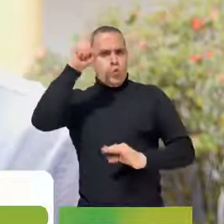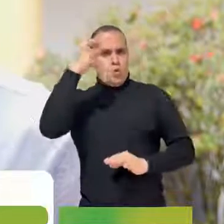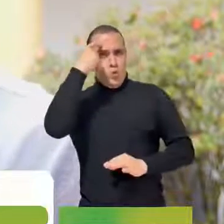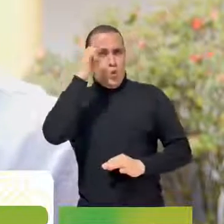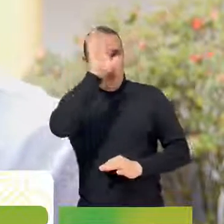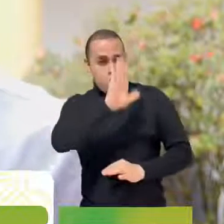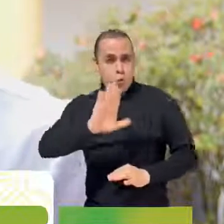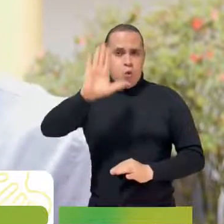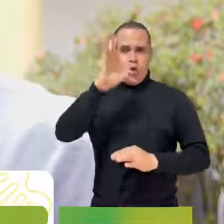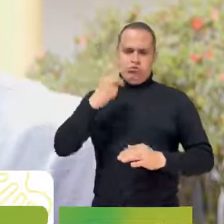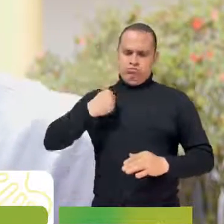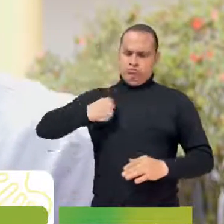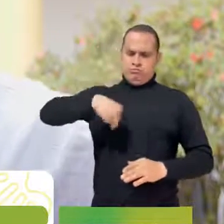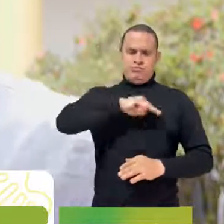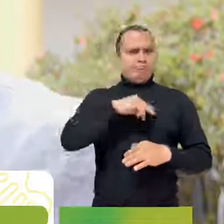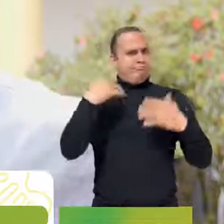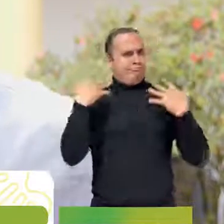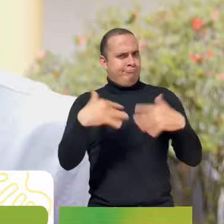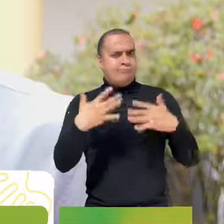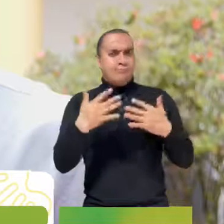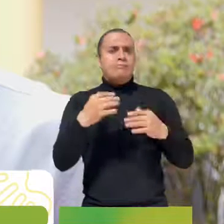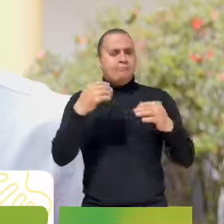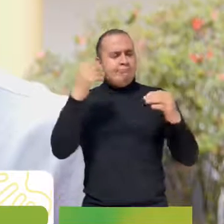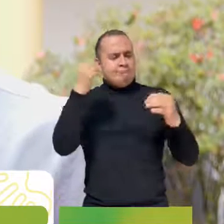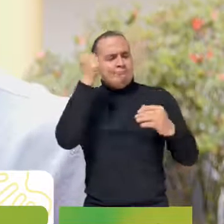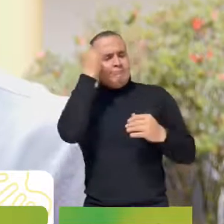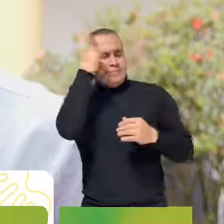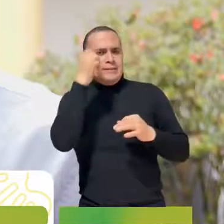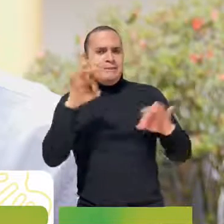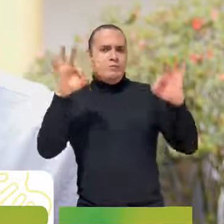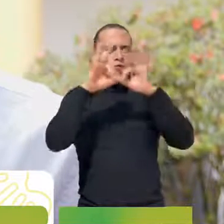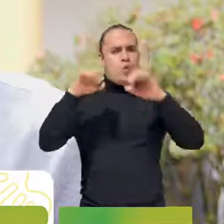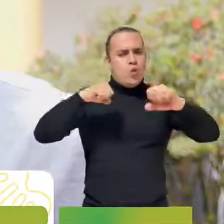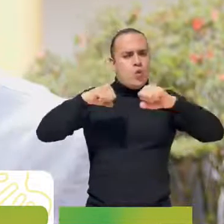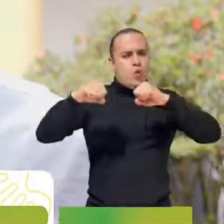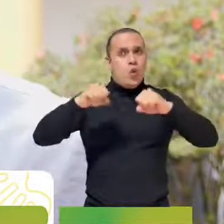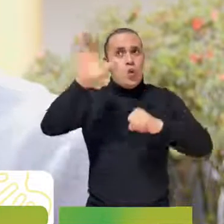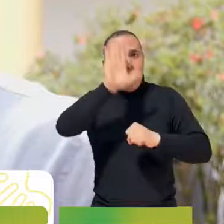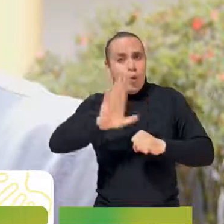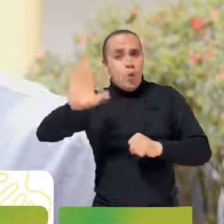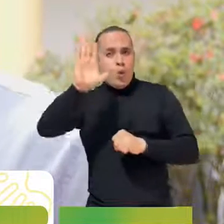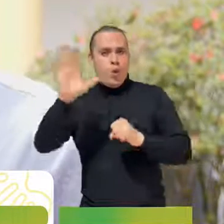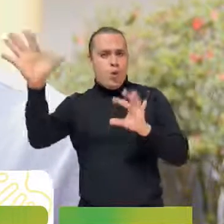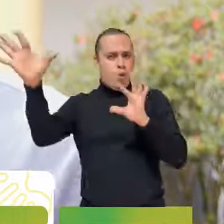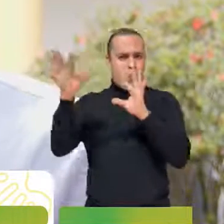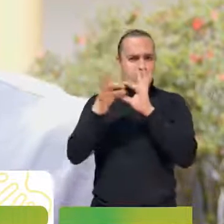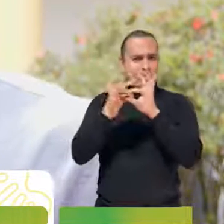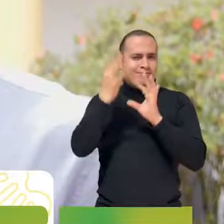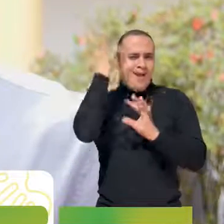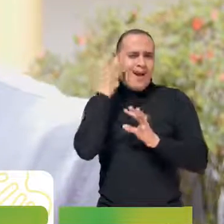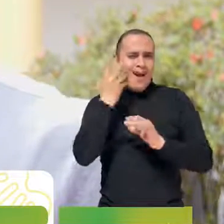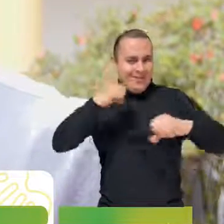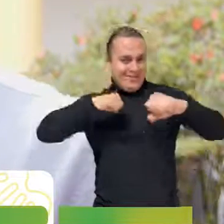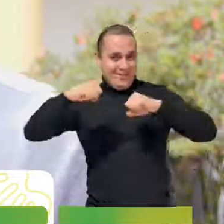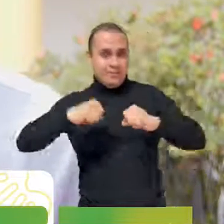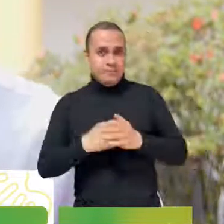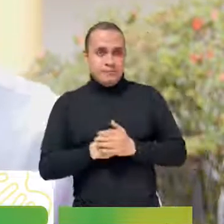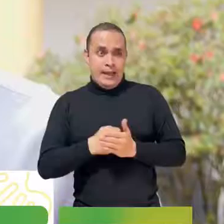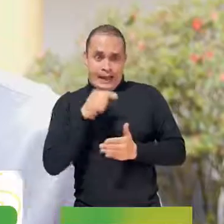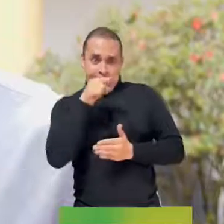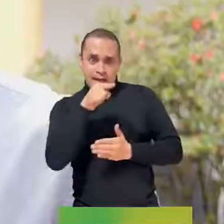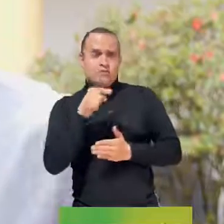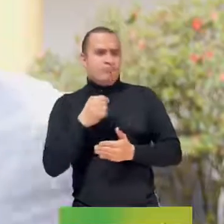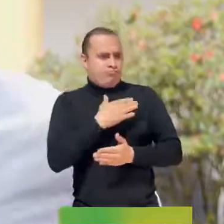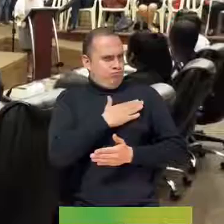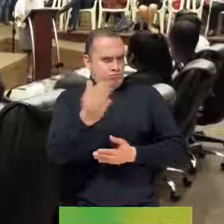Para nosotros entendemos que el ejercicio departamental hace parte de nuestro quehacer y desde ahí queremos aportar nuestro